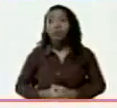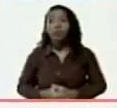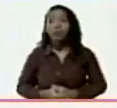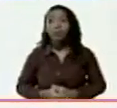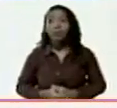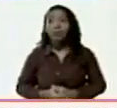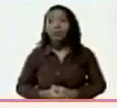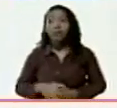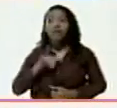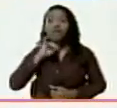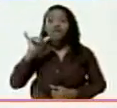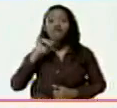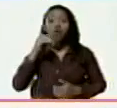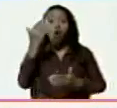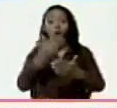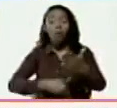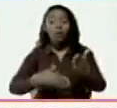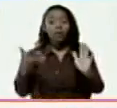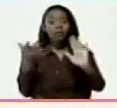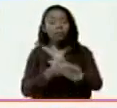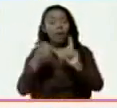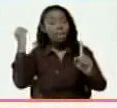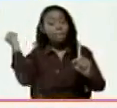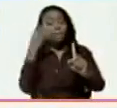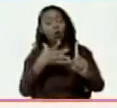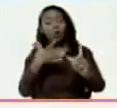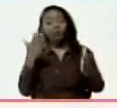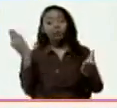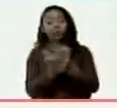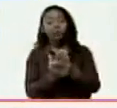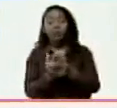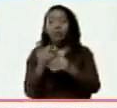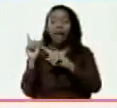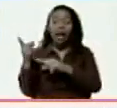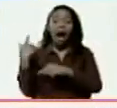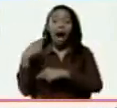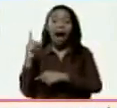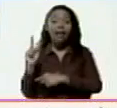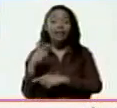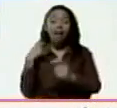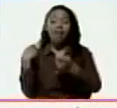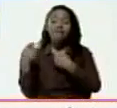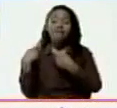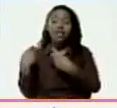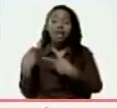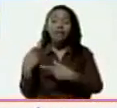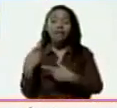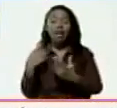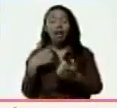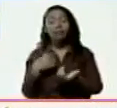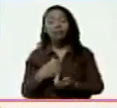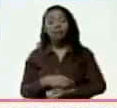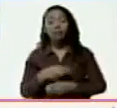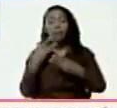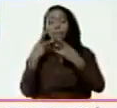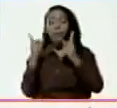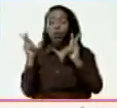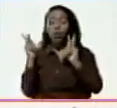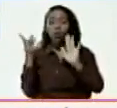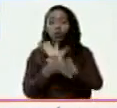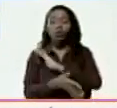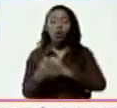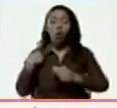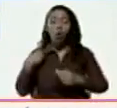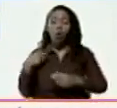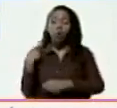el informe y el impacto sobre las medidas que tiene sobre las finanzas públicas sobre los